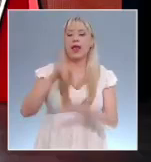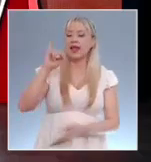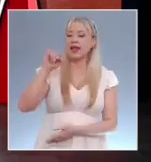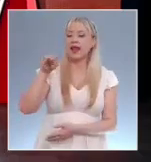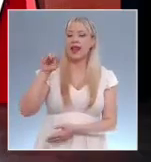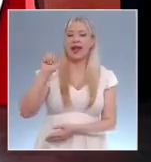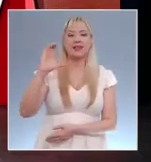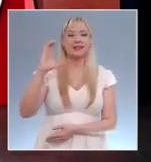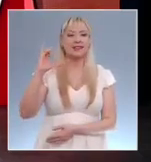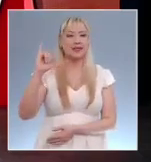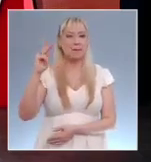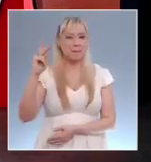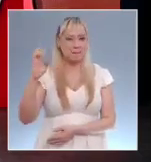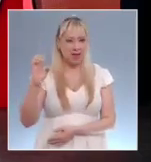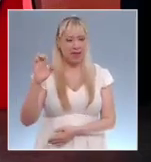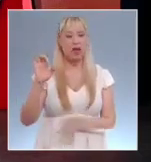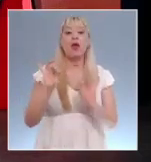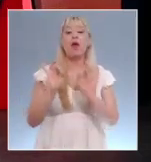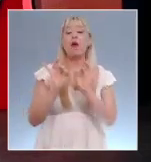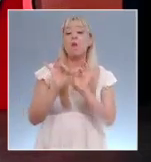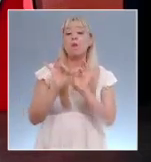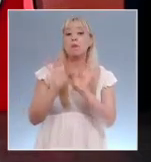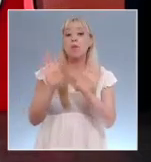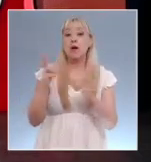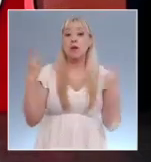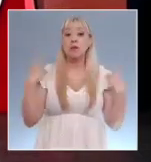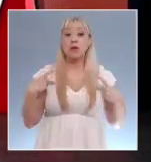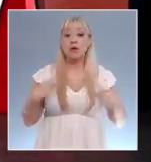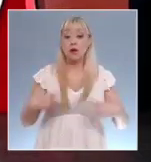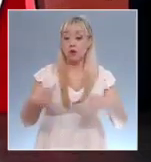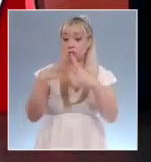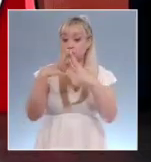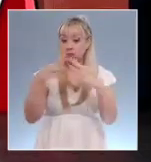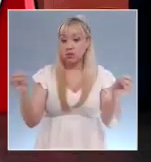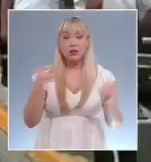como desaparecida, se entiende en automático que está privada de la libertad.